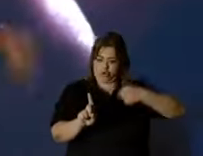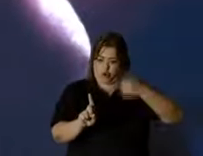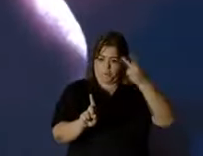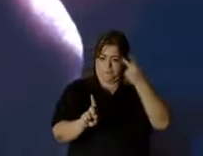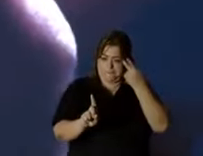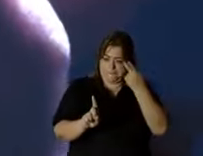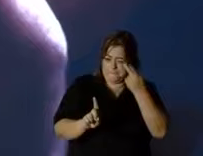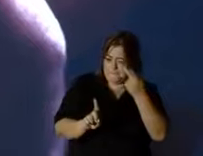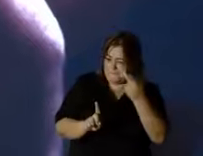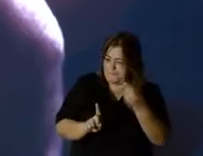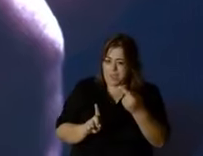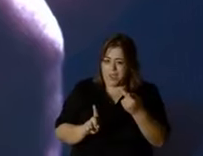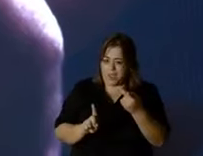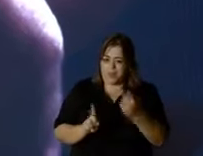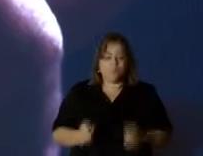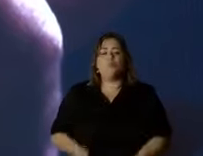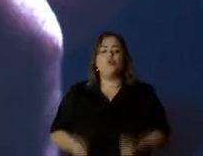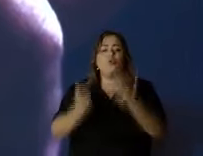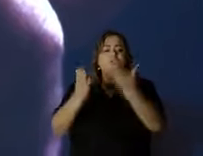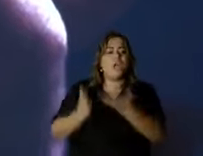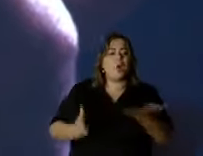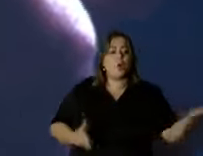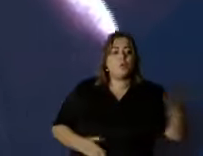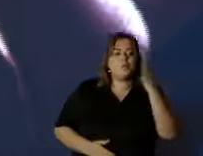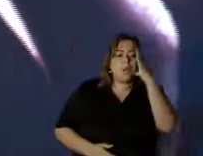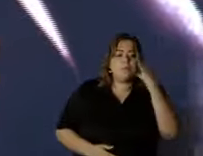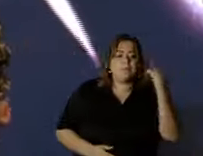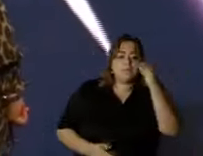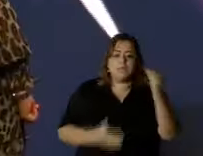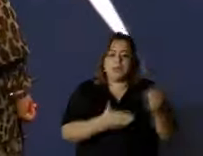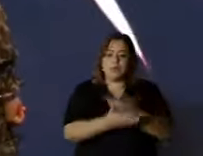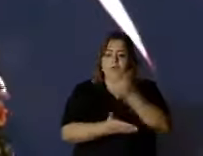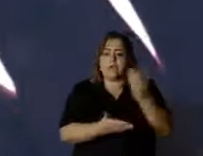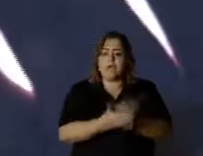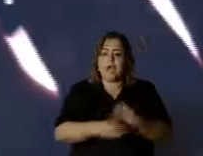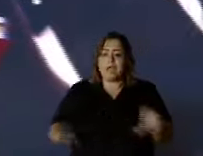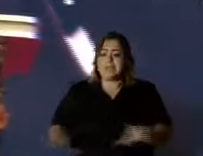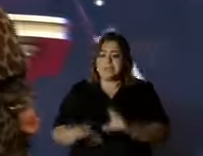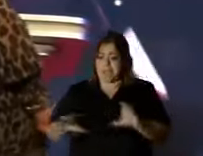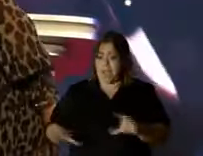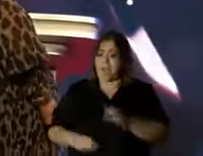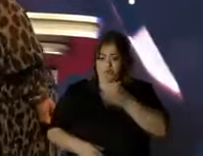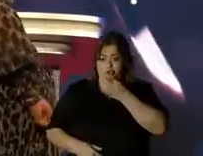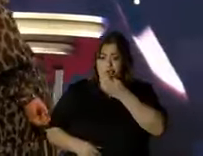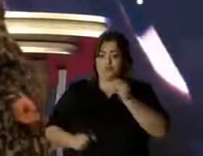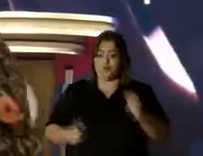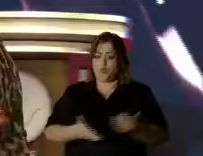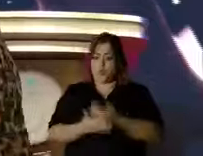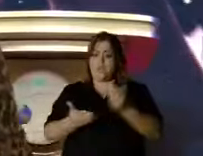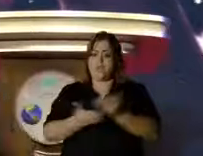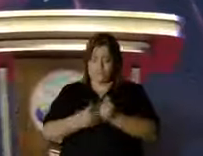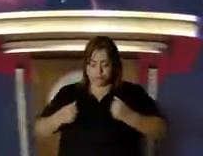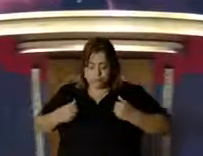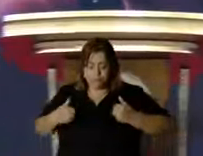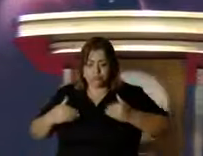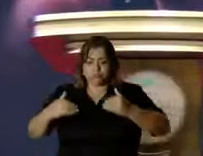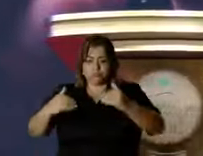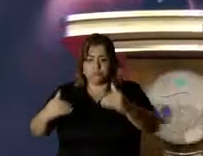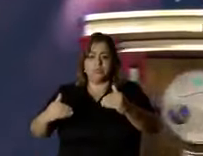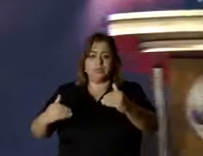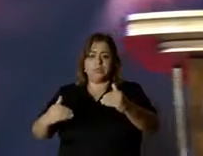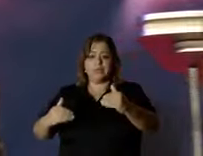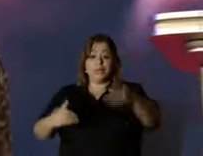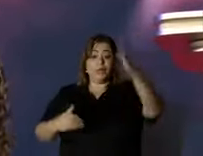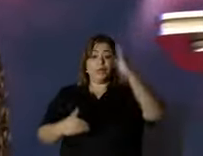en el 2021 cosas que yo jamás he visto. Yo voy a hacer cosas que nunca he hecho. Aleluya. Yo voy a obtener